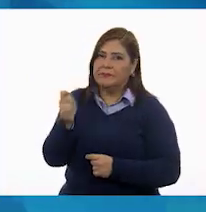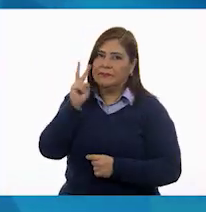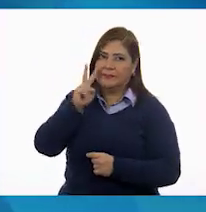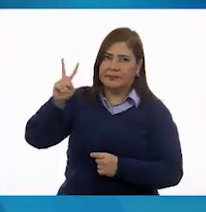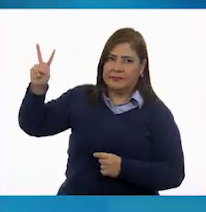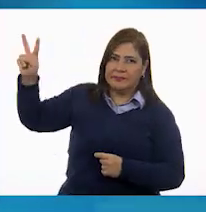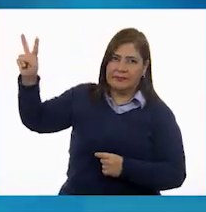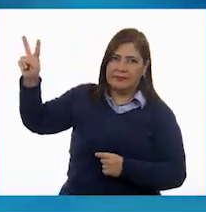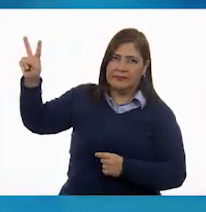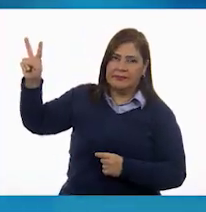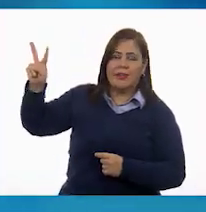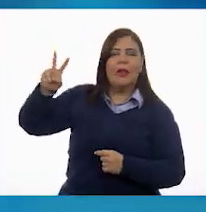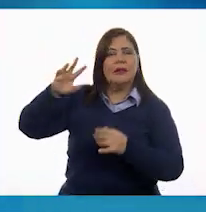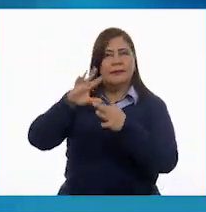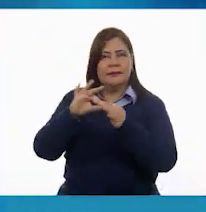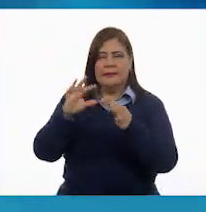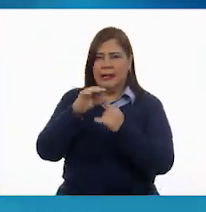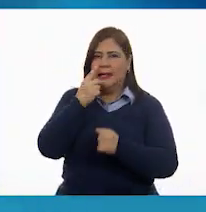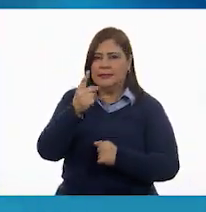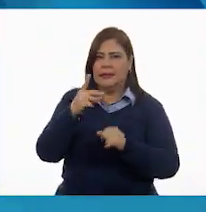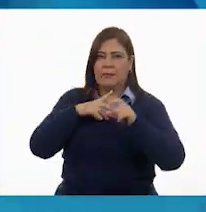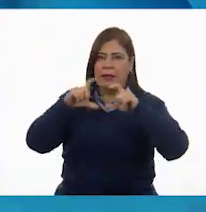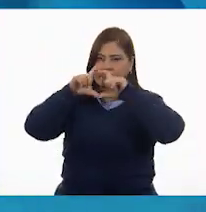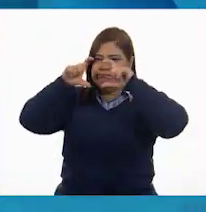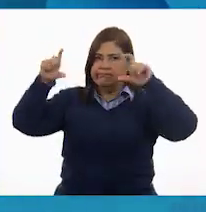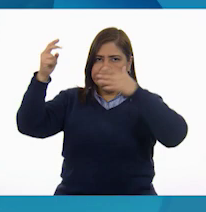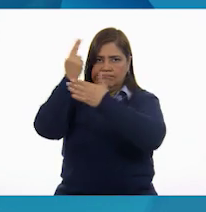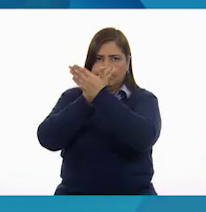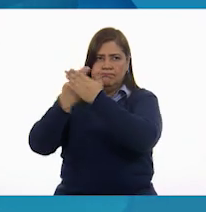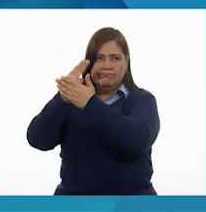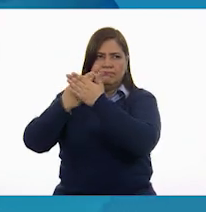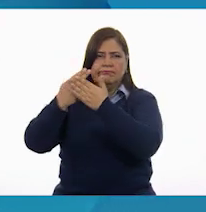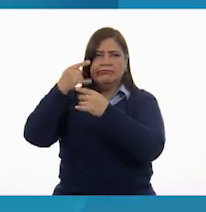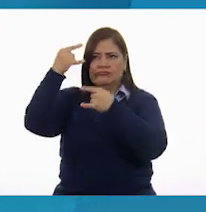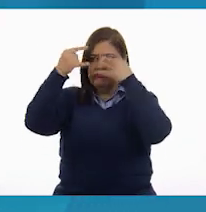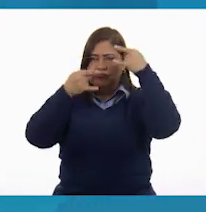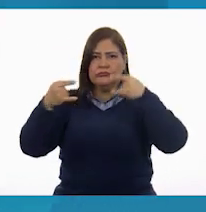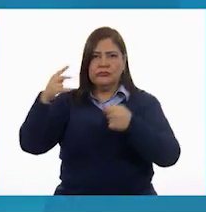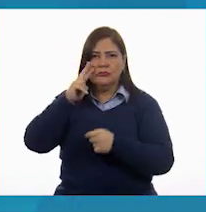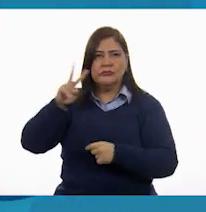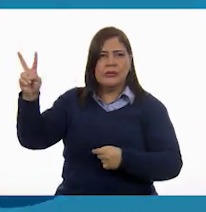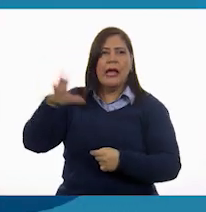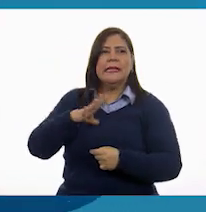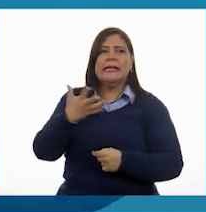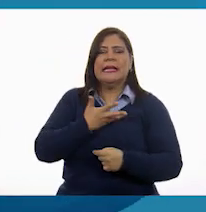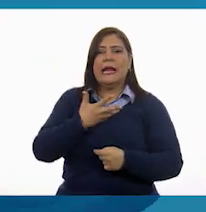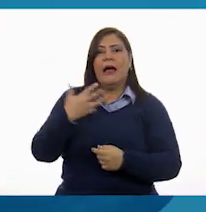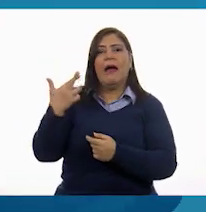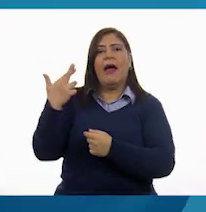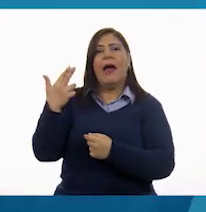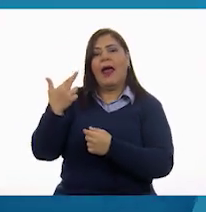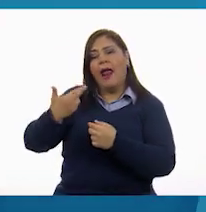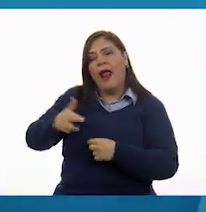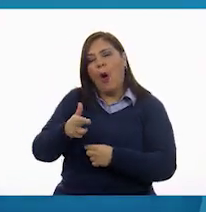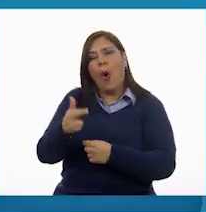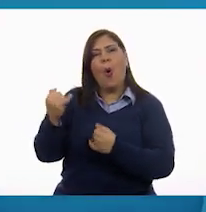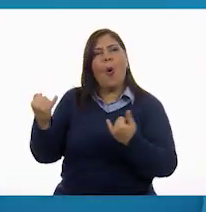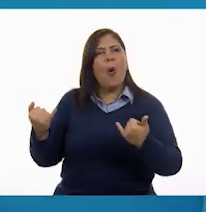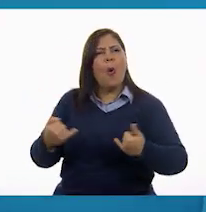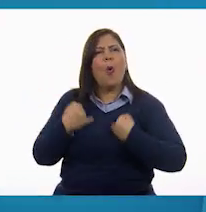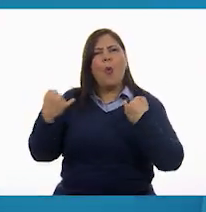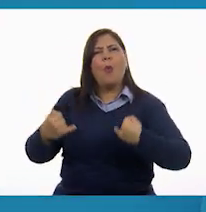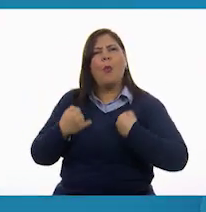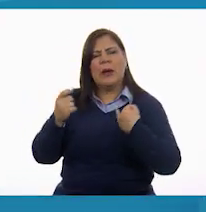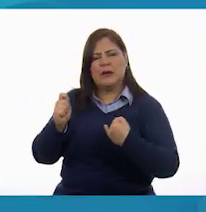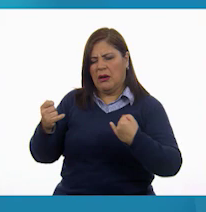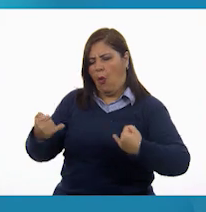Tenemos, como lo podemos ver ahí en la gráfica, el río joven. Sí. ¿Qué distingue a un río joven?